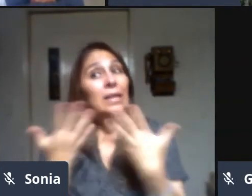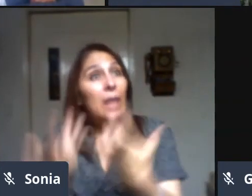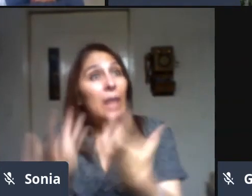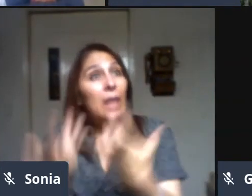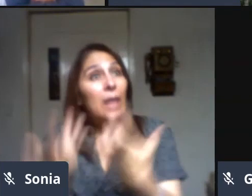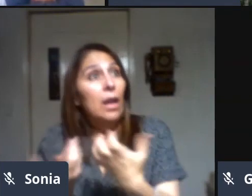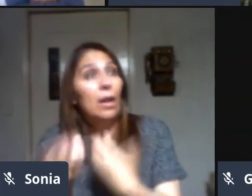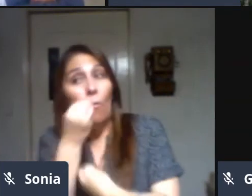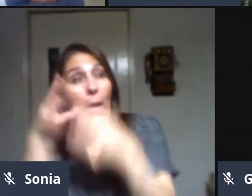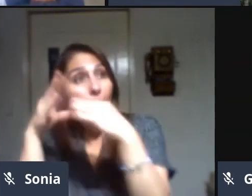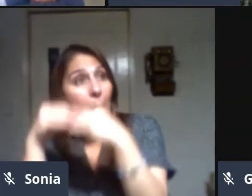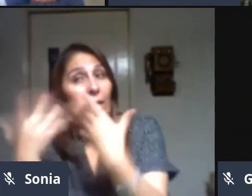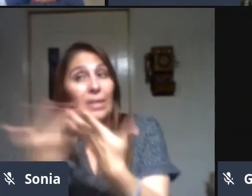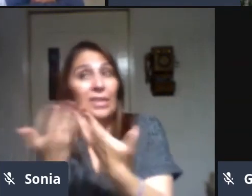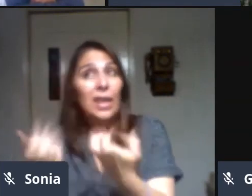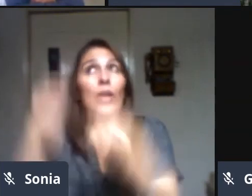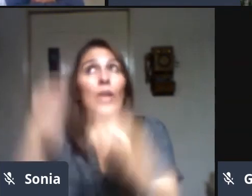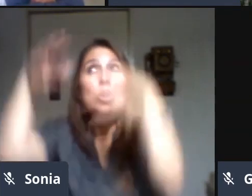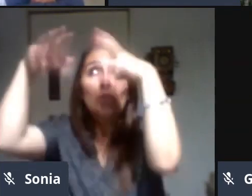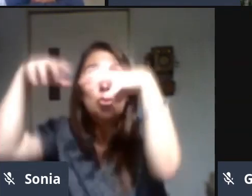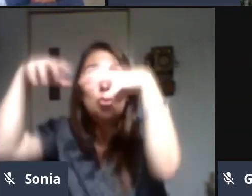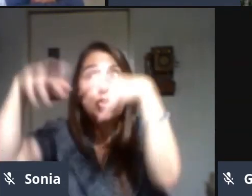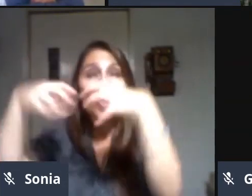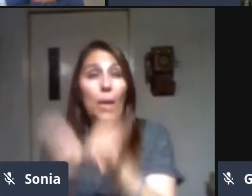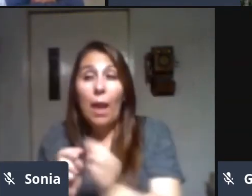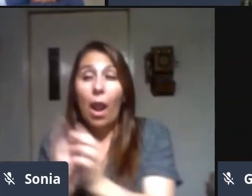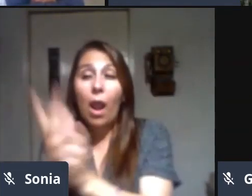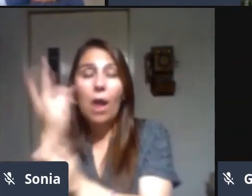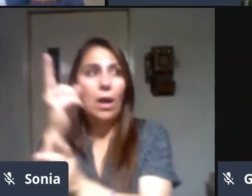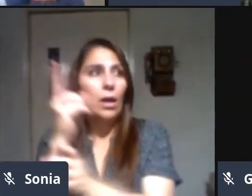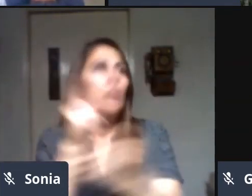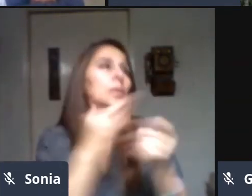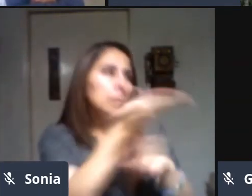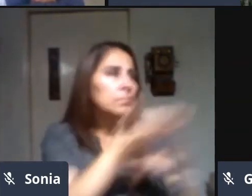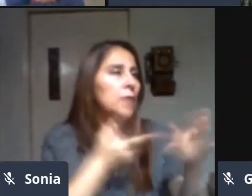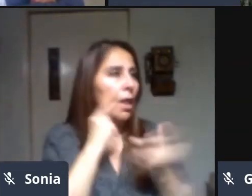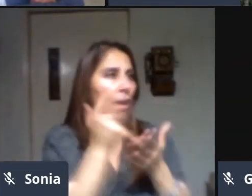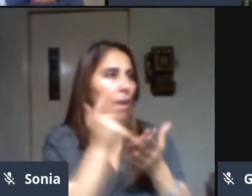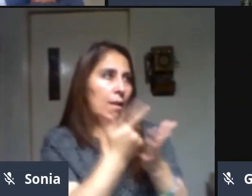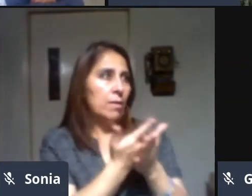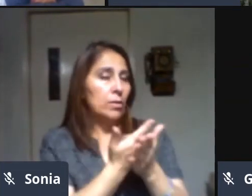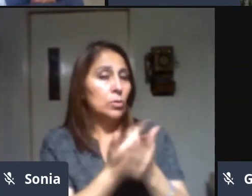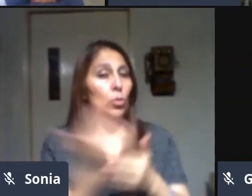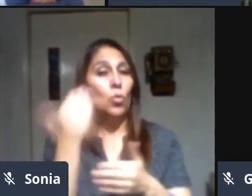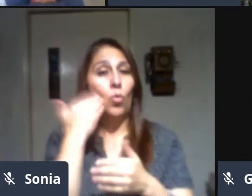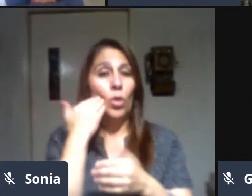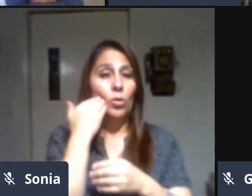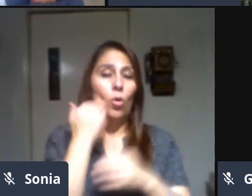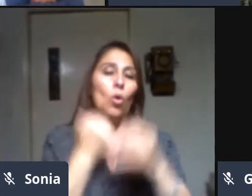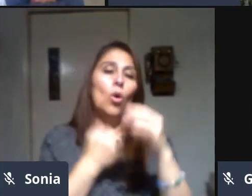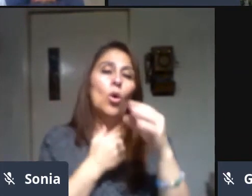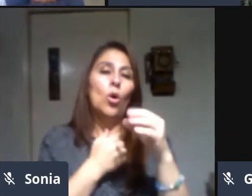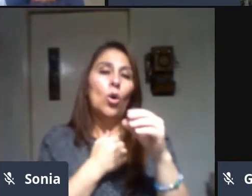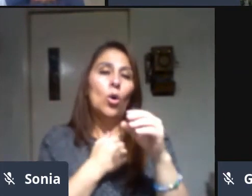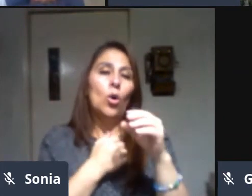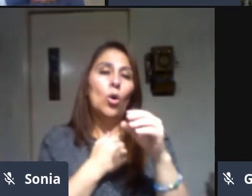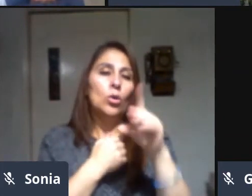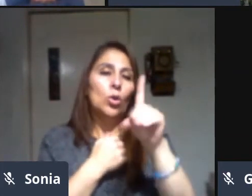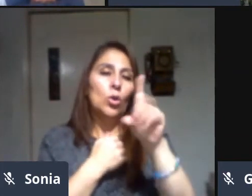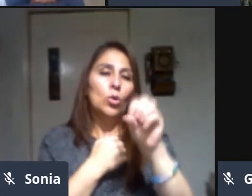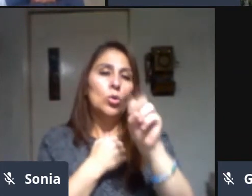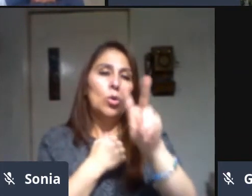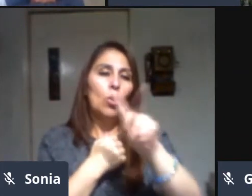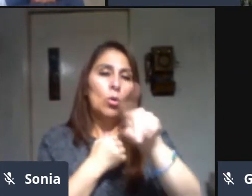como anhela la lluvia para las cementeras cuando el insigne escritor ruso fiódor dostoievski padre de la revolución